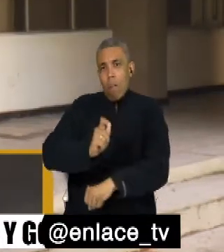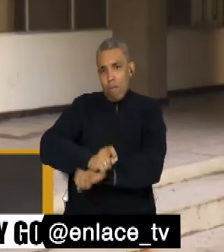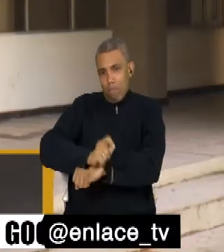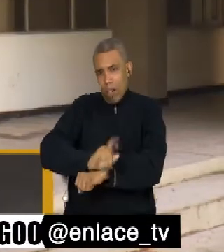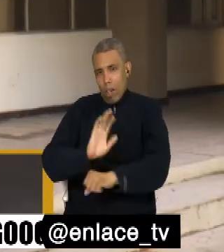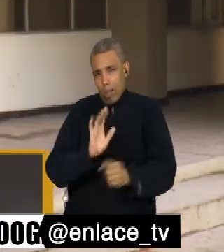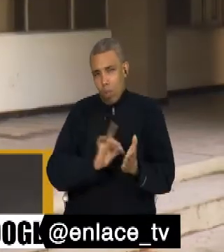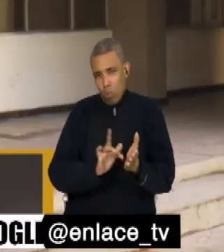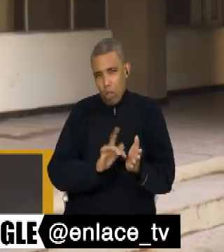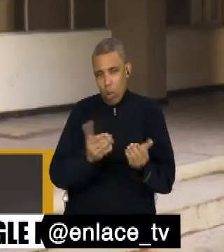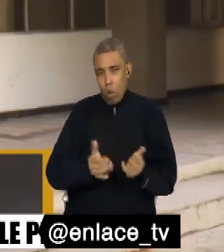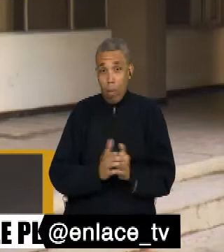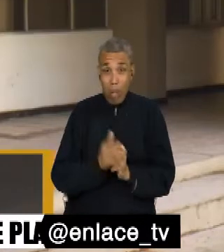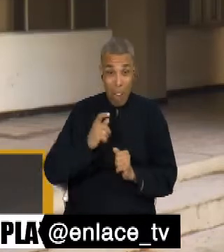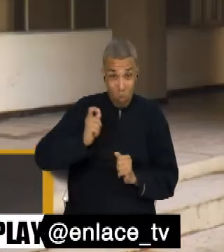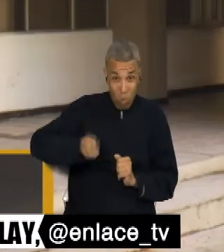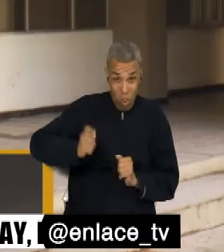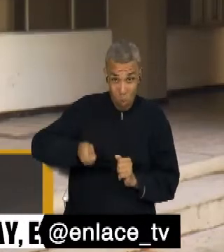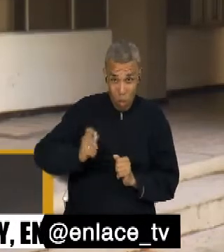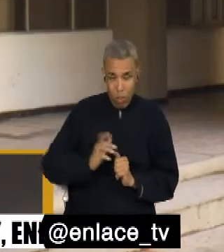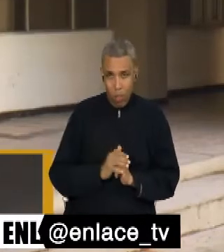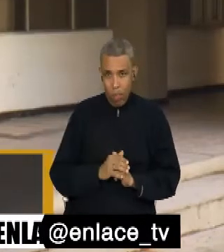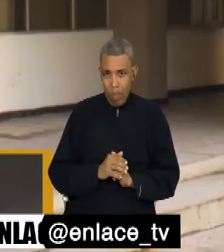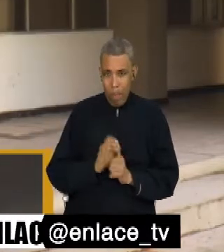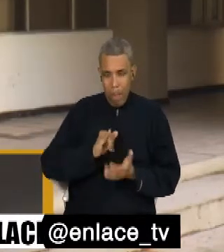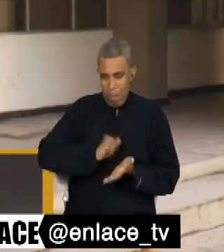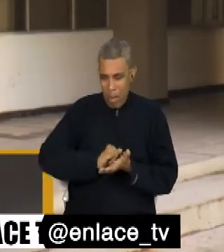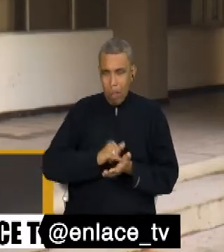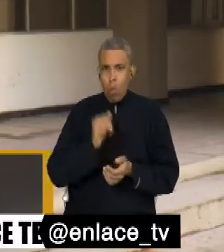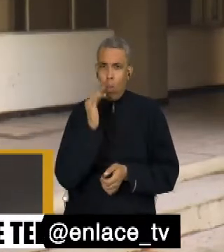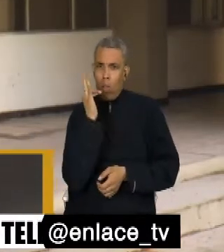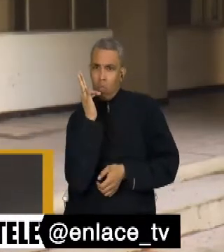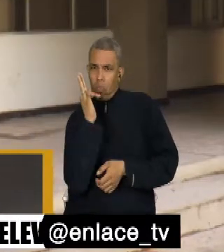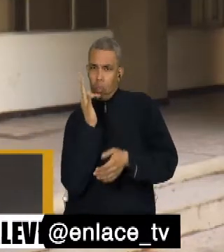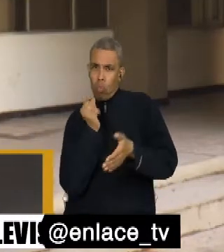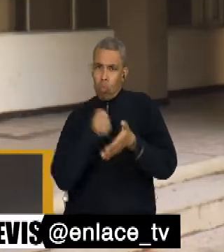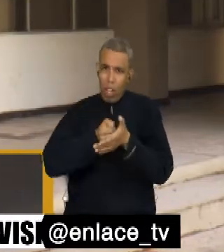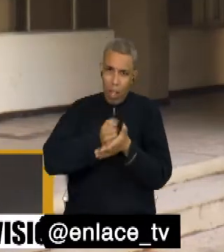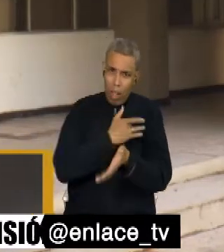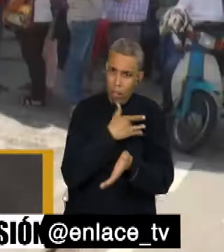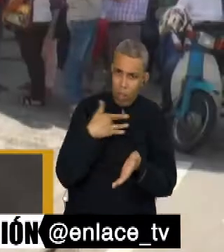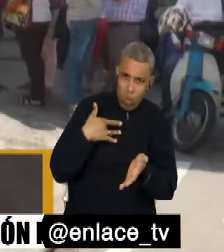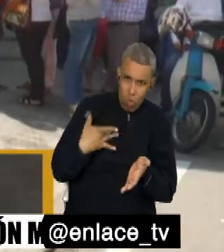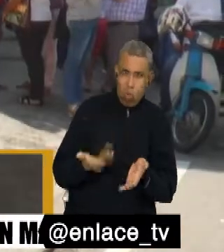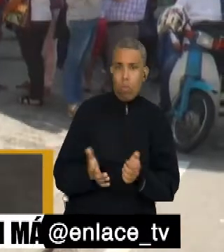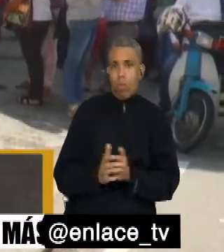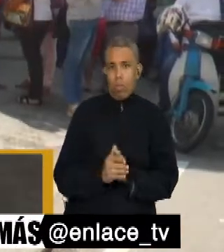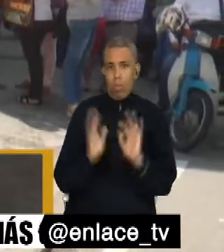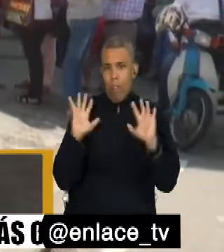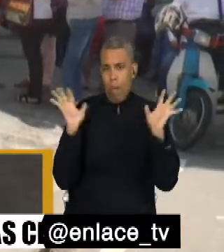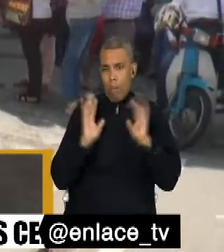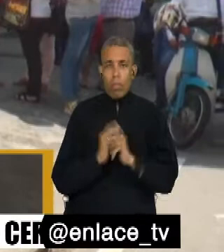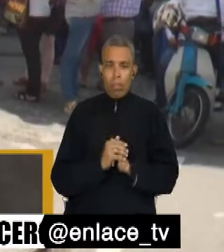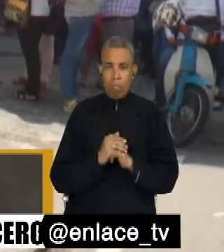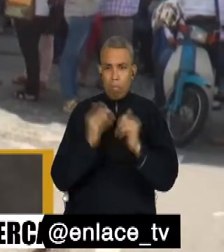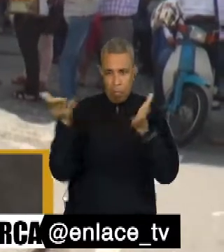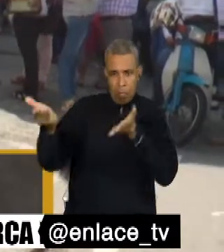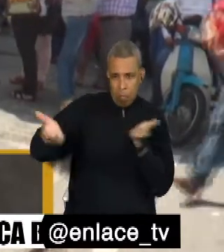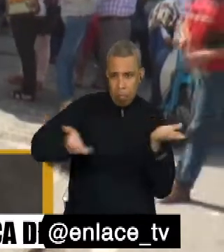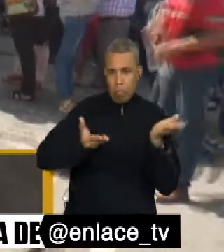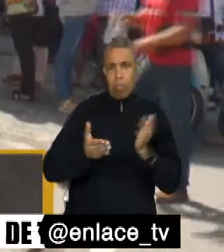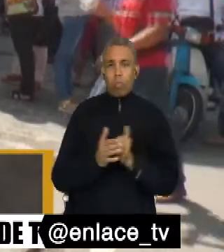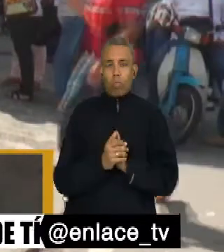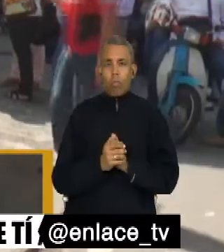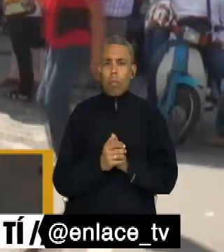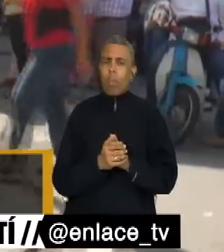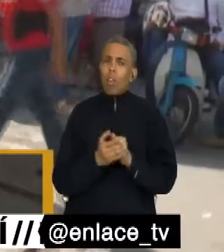parte de juzgados se está atendiendo lo mismo, tutelas de salud e incidentes de salud. Pero ¿cómo van a recuperar los